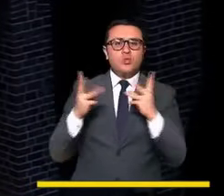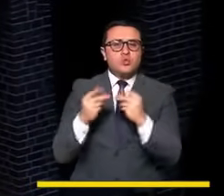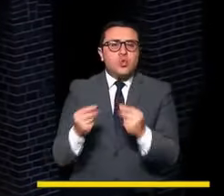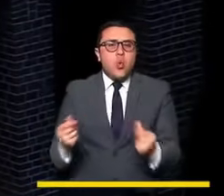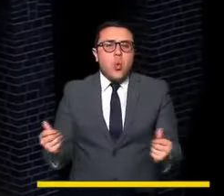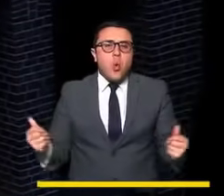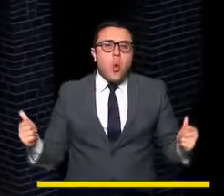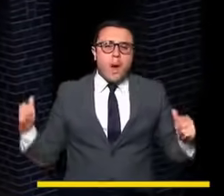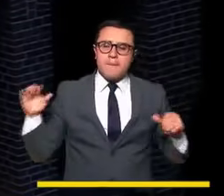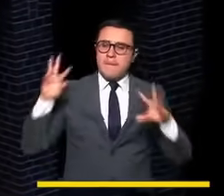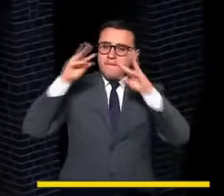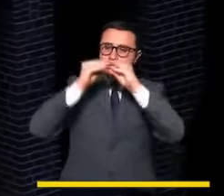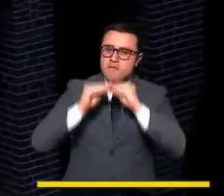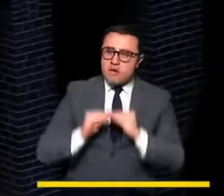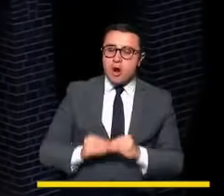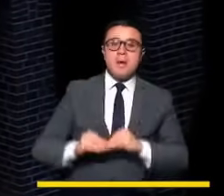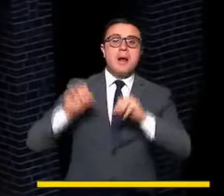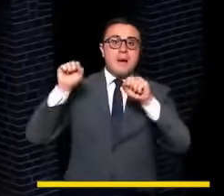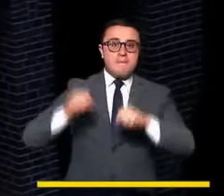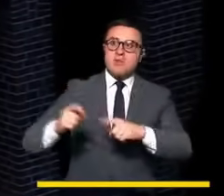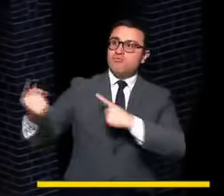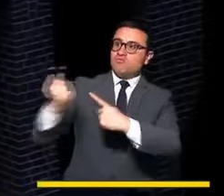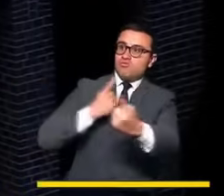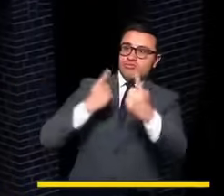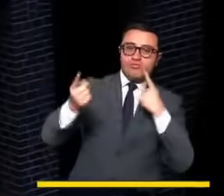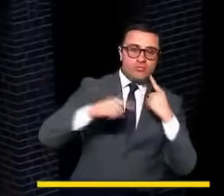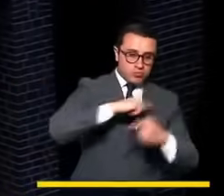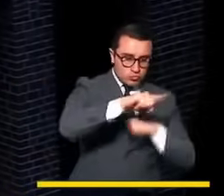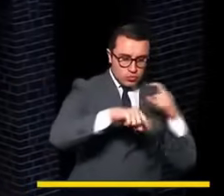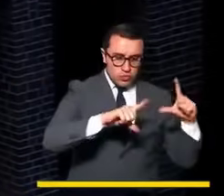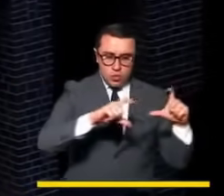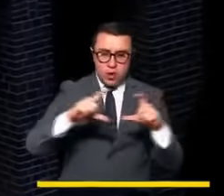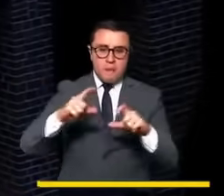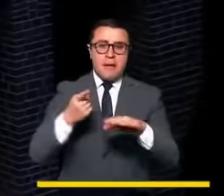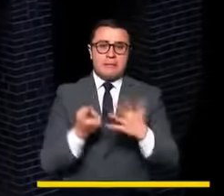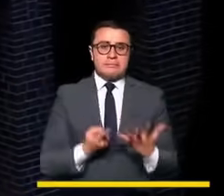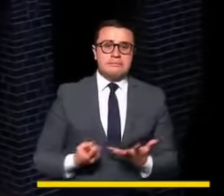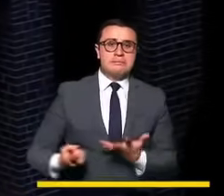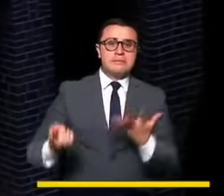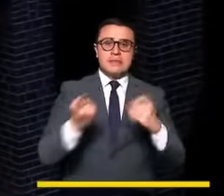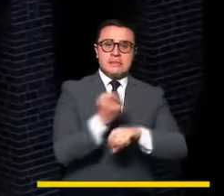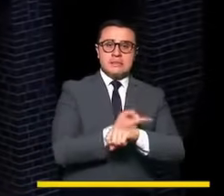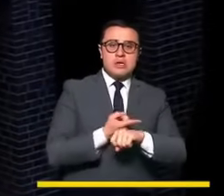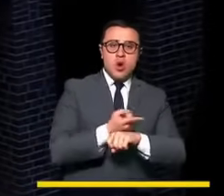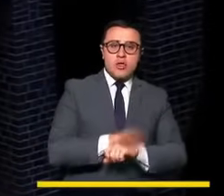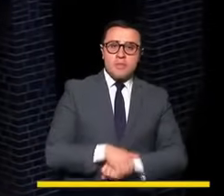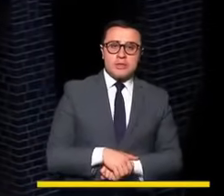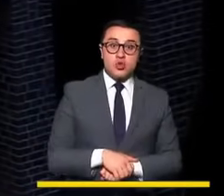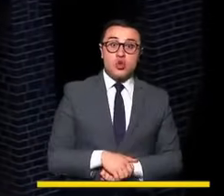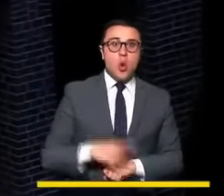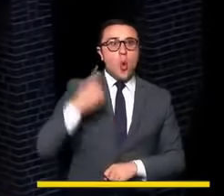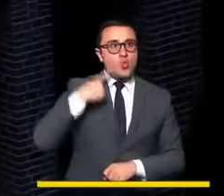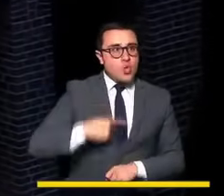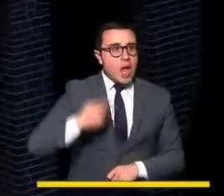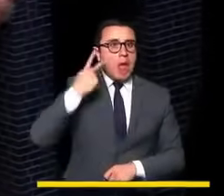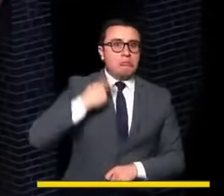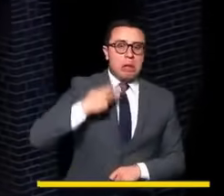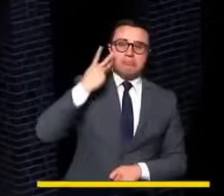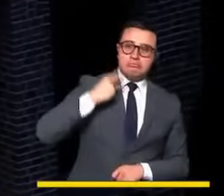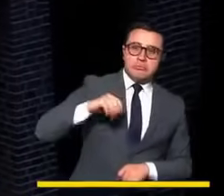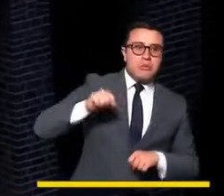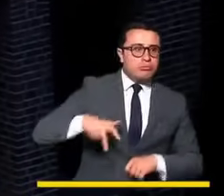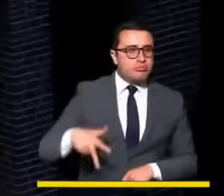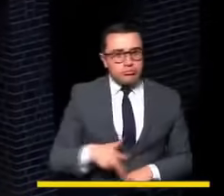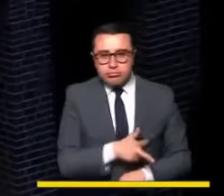la naturaleza que nos dejarían el turista no 6 horas, sino días recorriendo